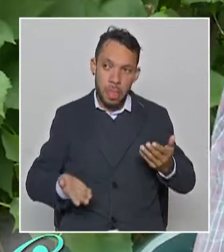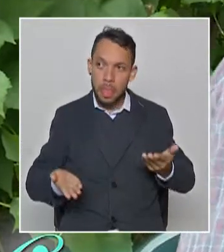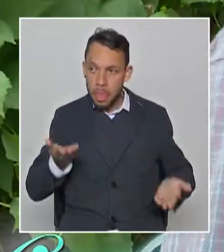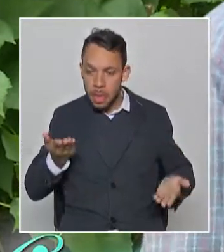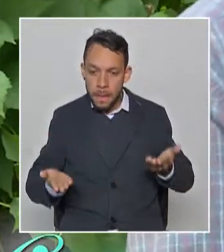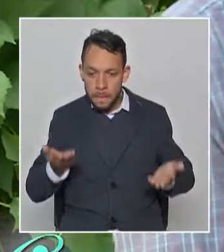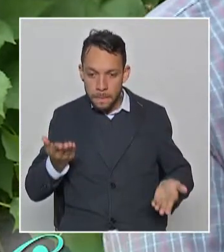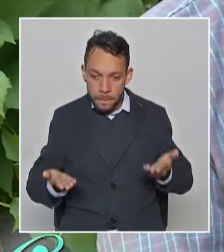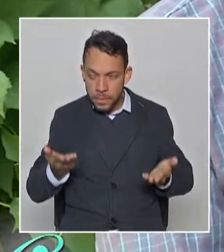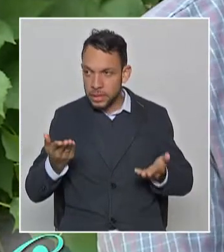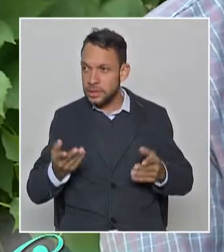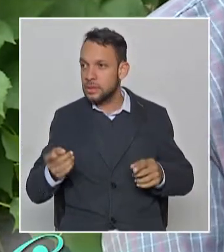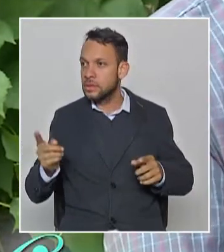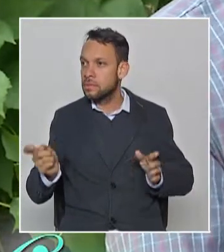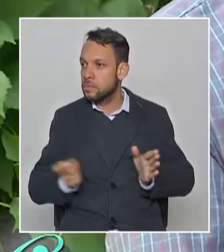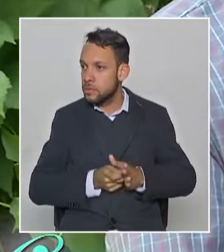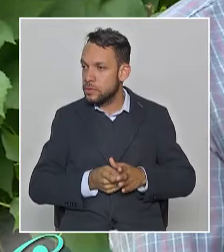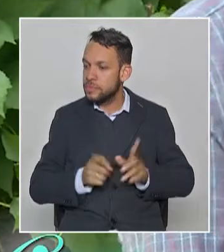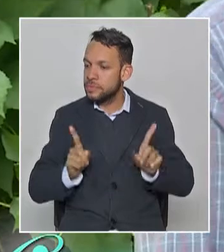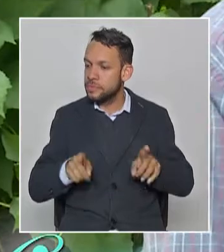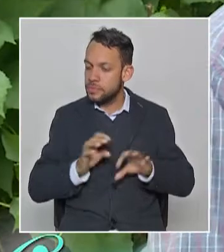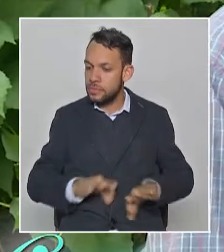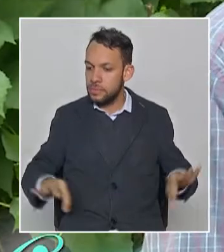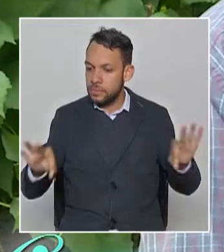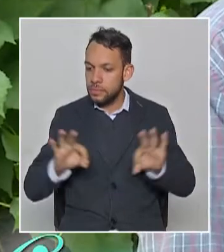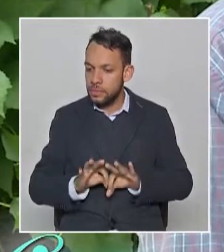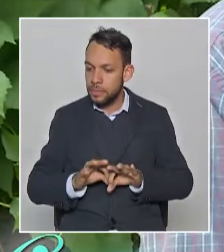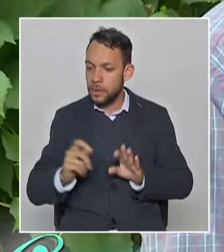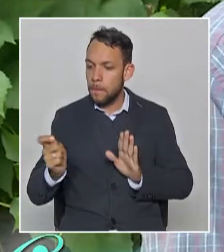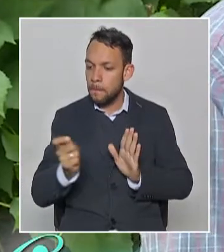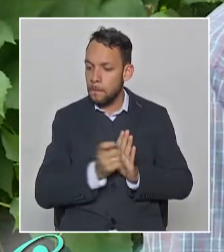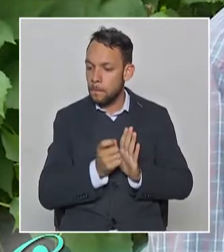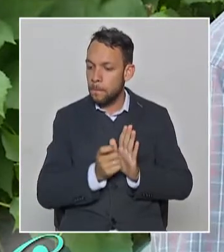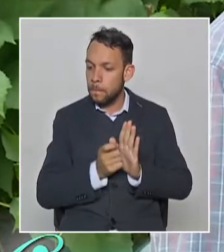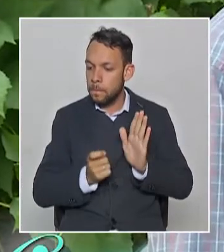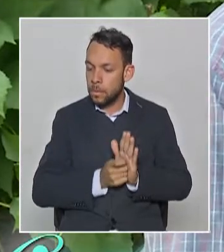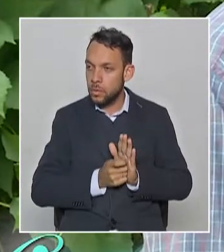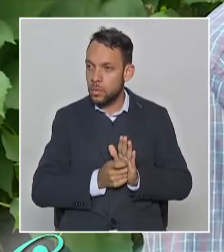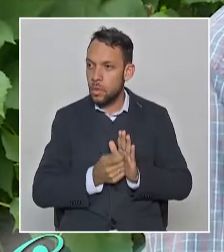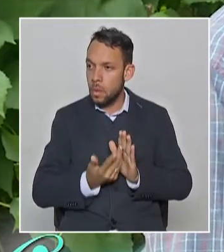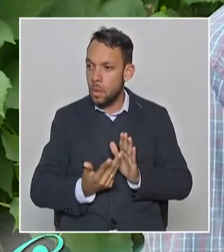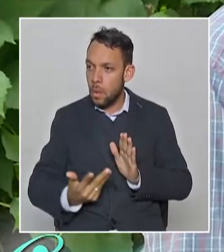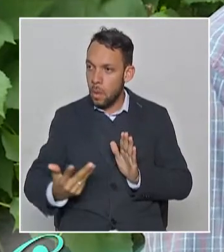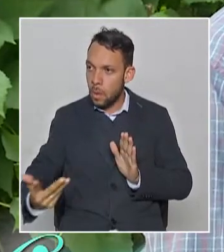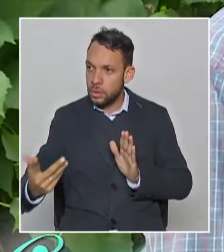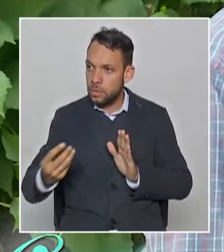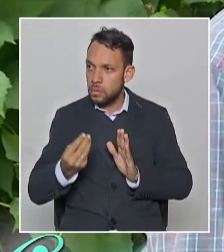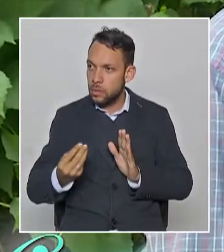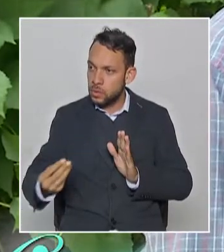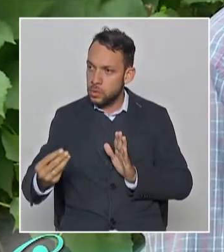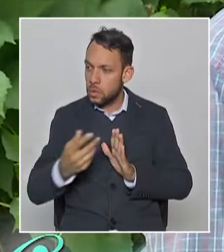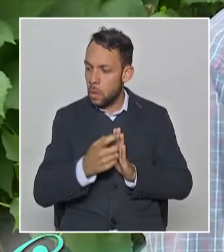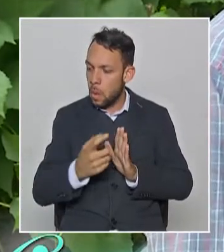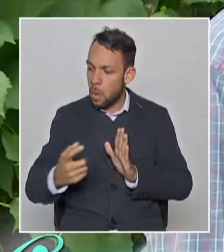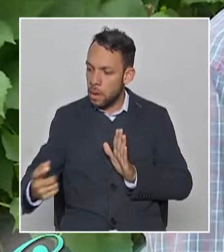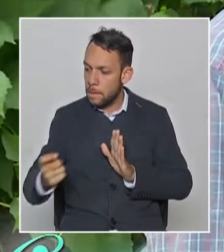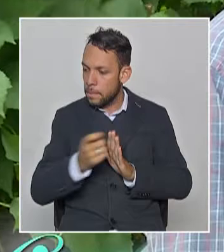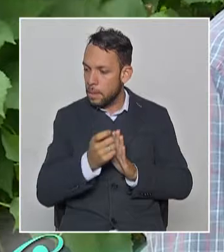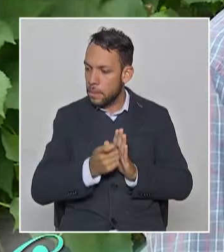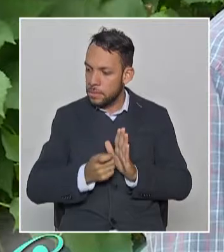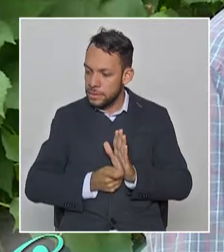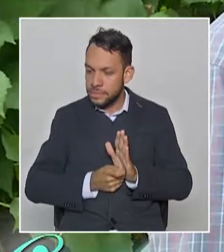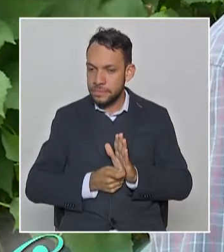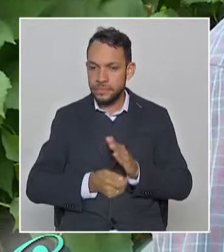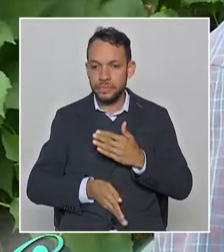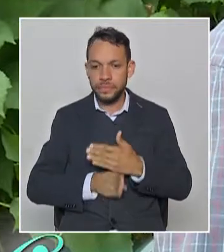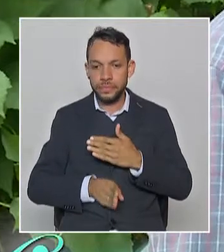entendí, sino que hay que buscar unos puntos que son muchos, según ella me explica, que son parecidos a los